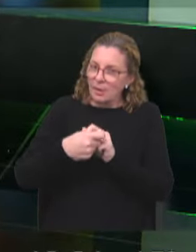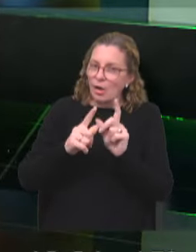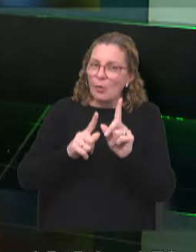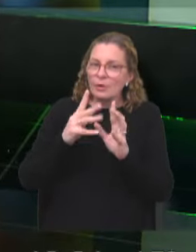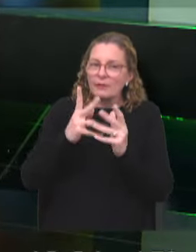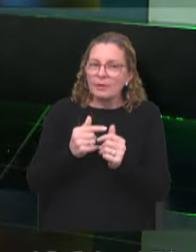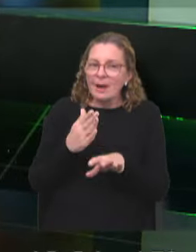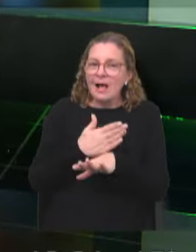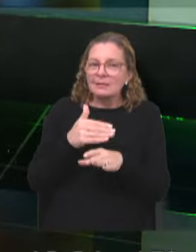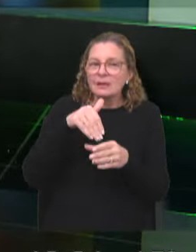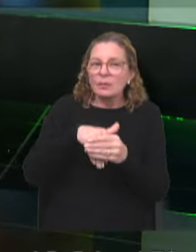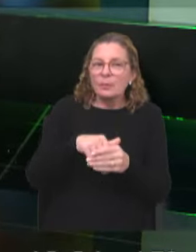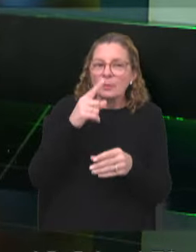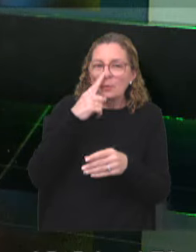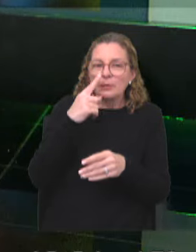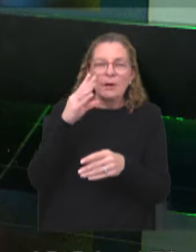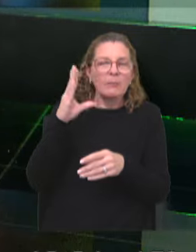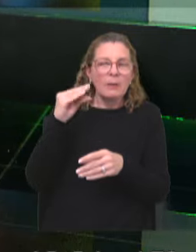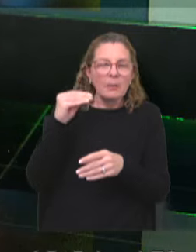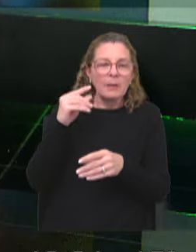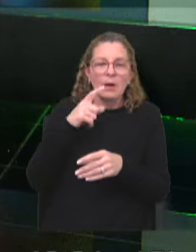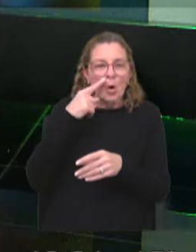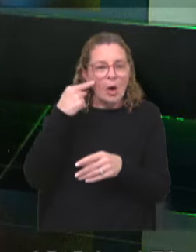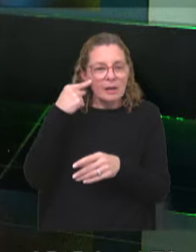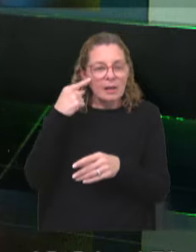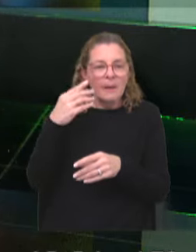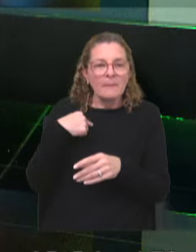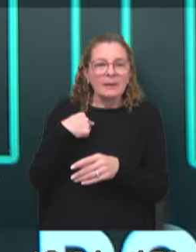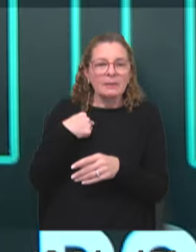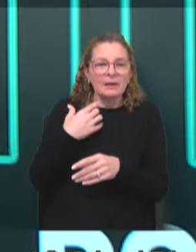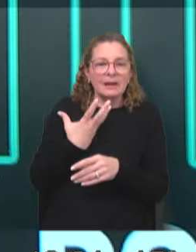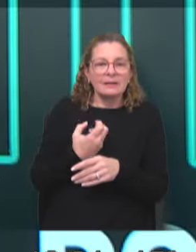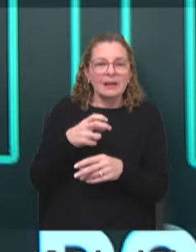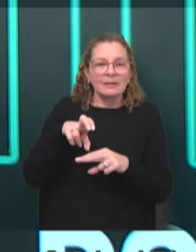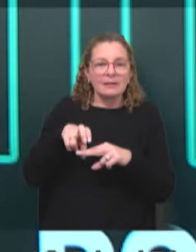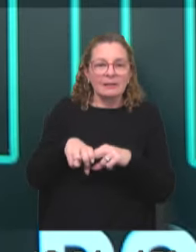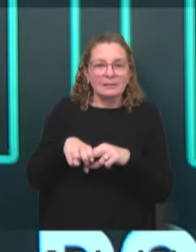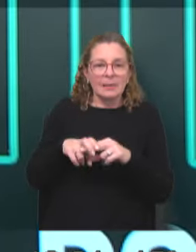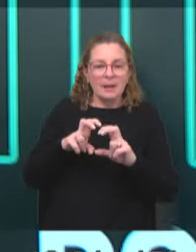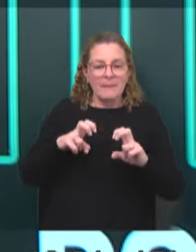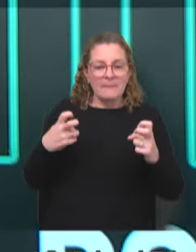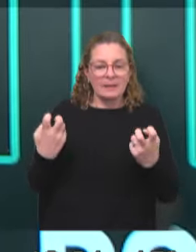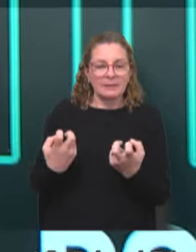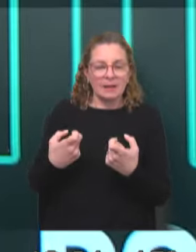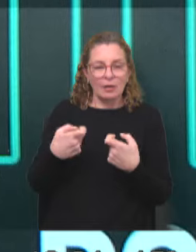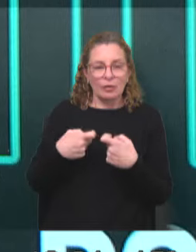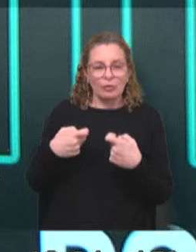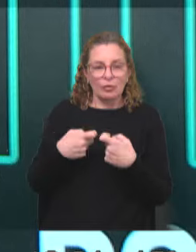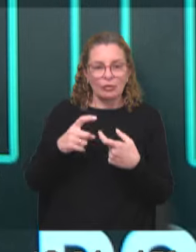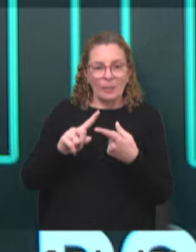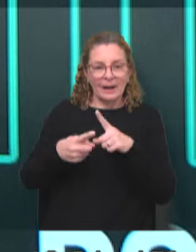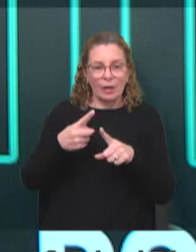cuando antes de las internas se escuchaba Ojeda hablando decía mi aspiración es sentarme en la mesa de la coalición para